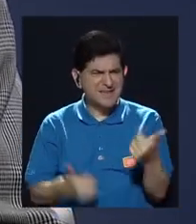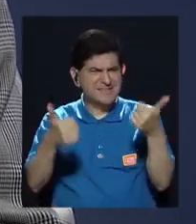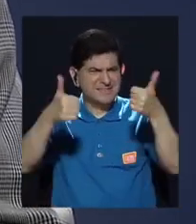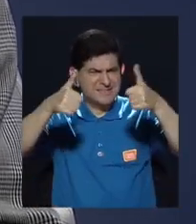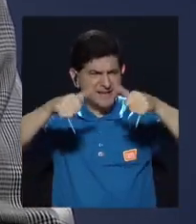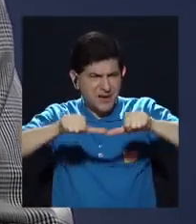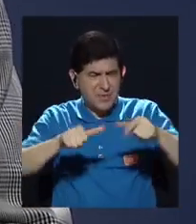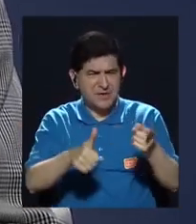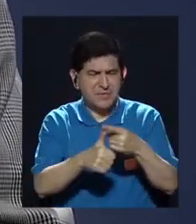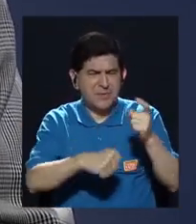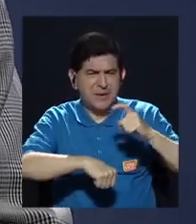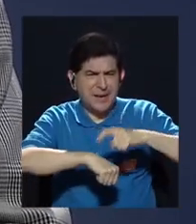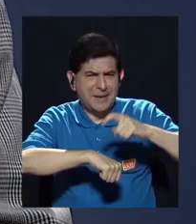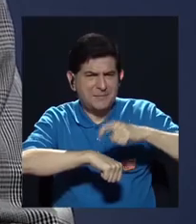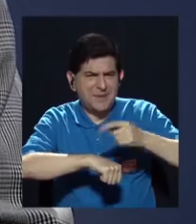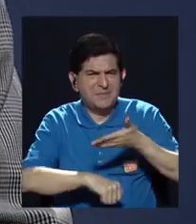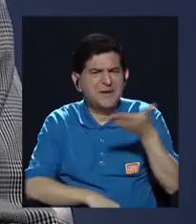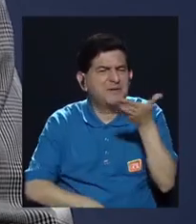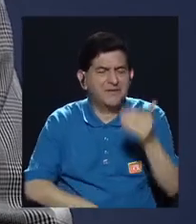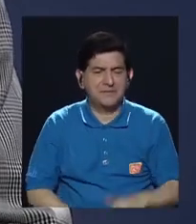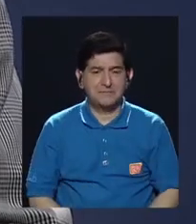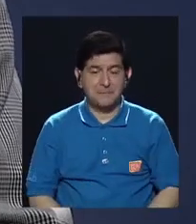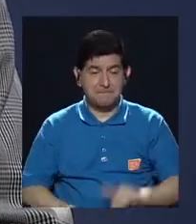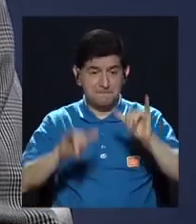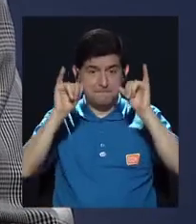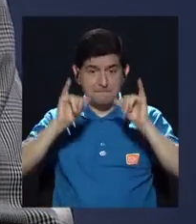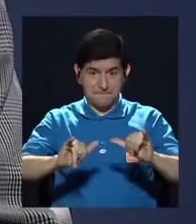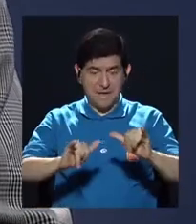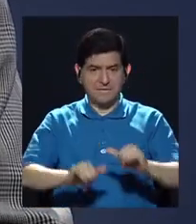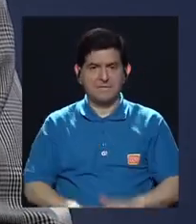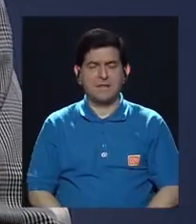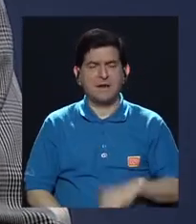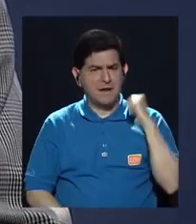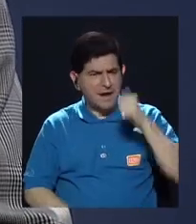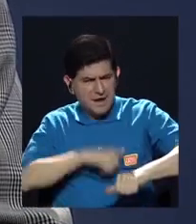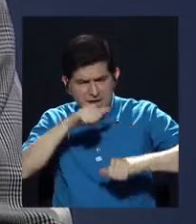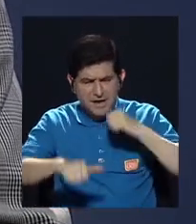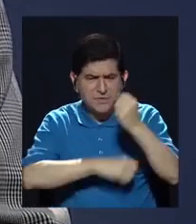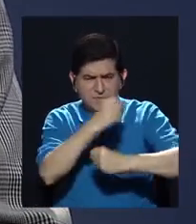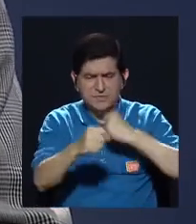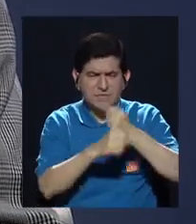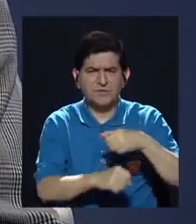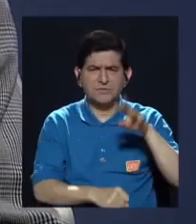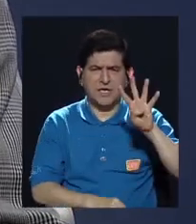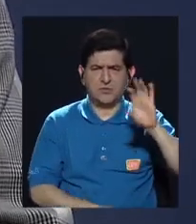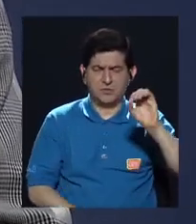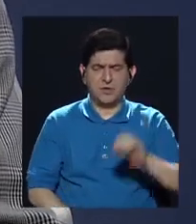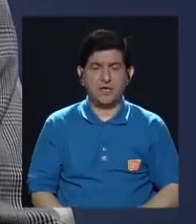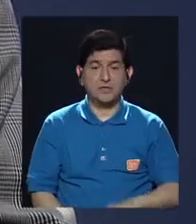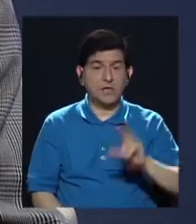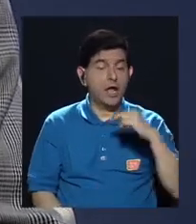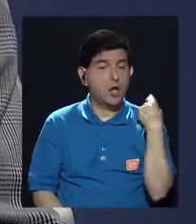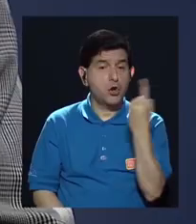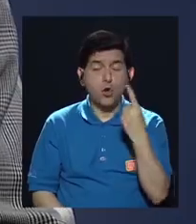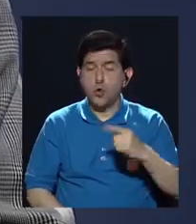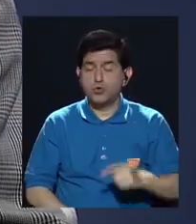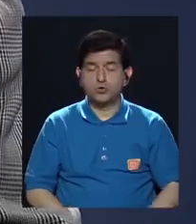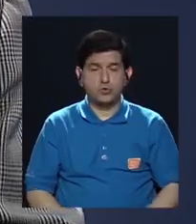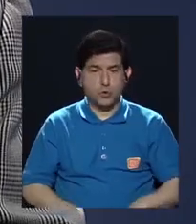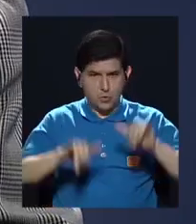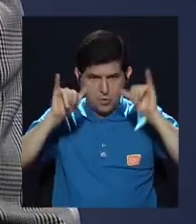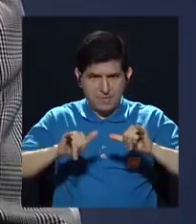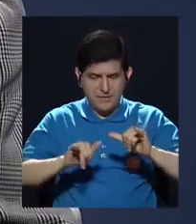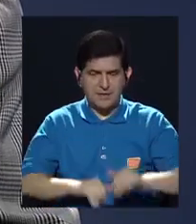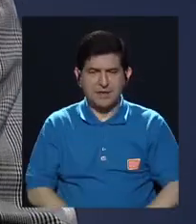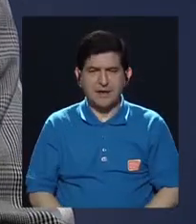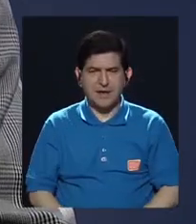lo pretendía en primer lugar era mantener las grandes conquistas de los años 40 y no solo mantenerlas, abrir